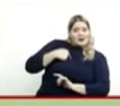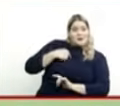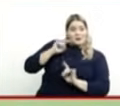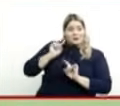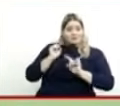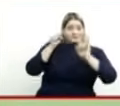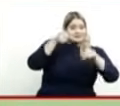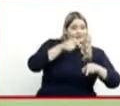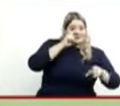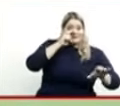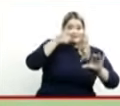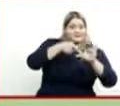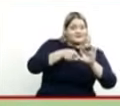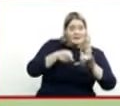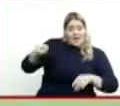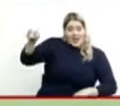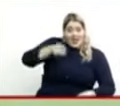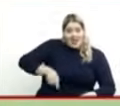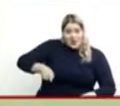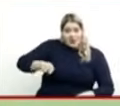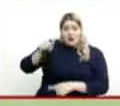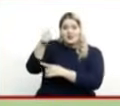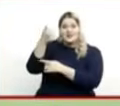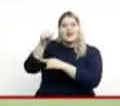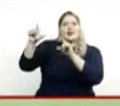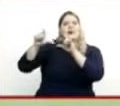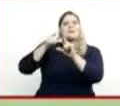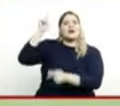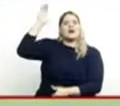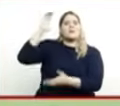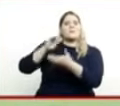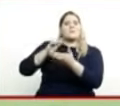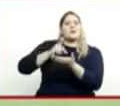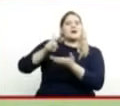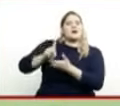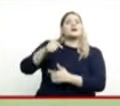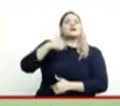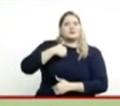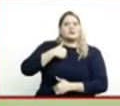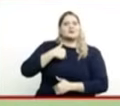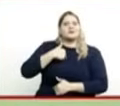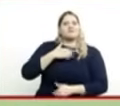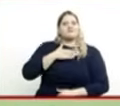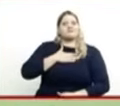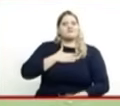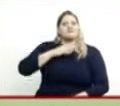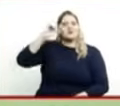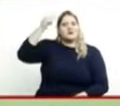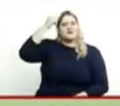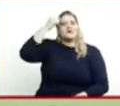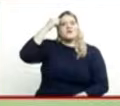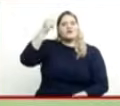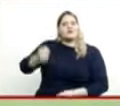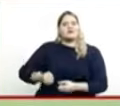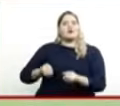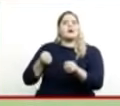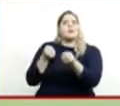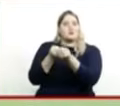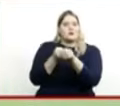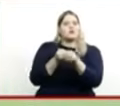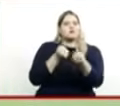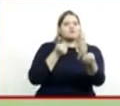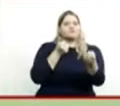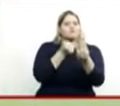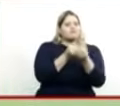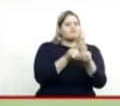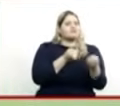10 lempiras por cada galón de combustible, porque mi gobierno impulsa un subsidio